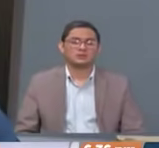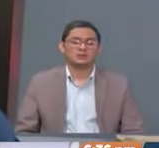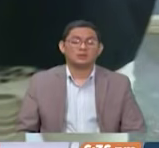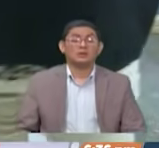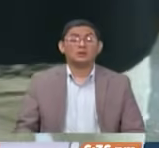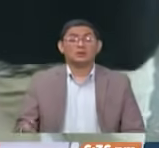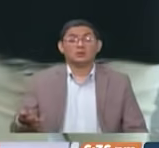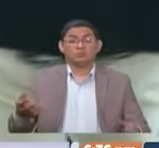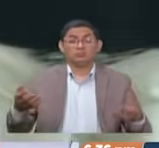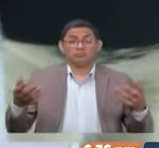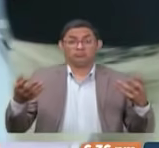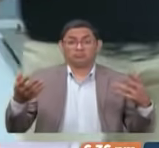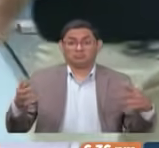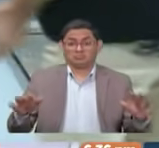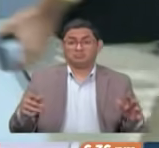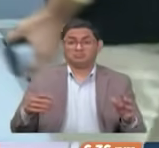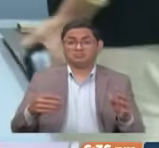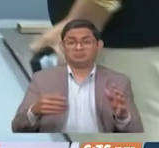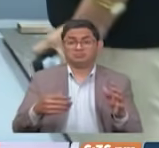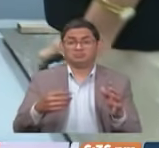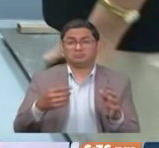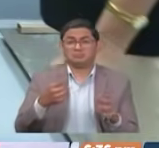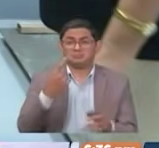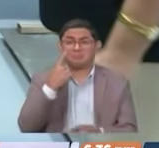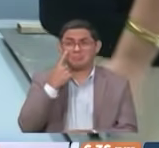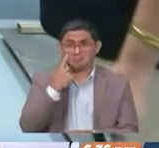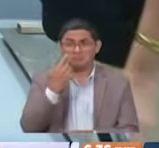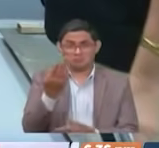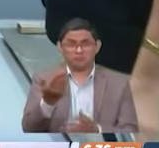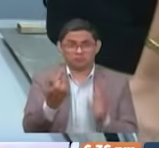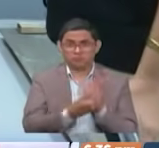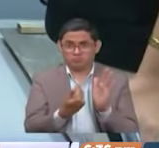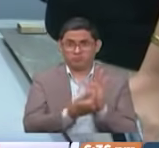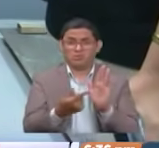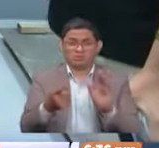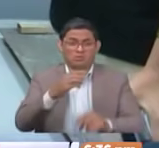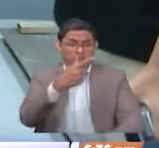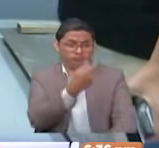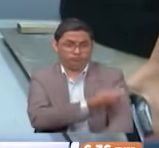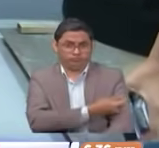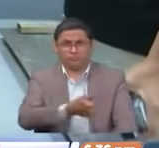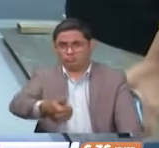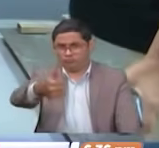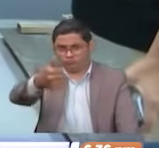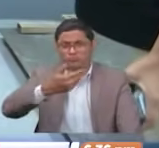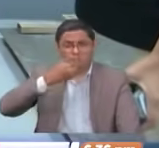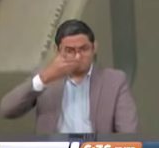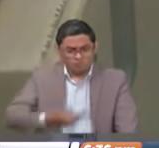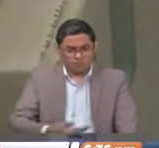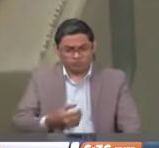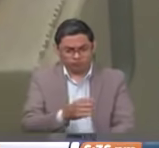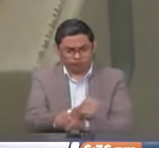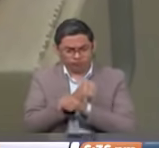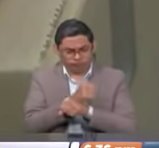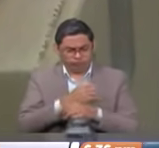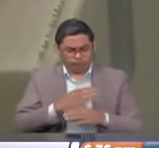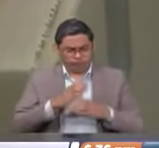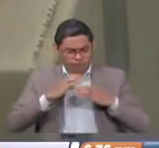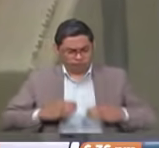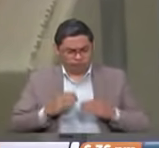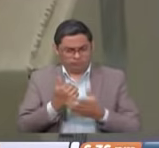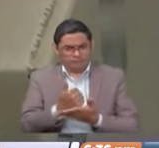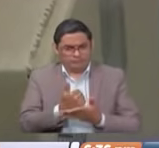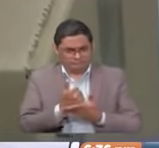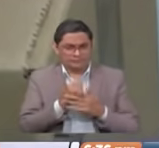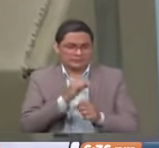quedado demostrado que las vacunas son efectivas eficaces y seguras